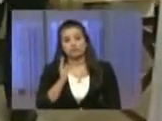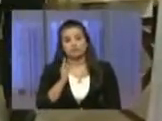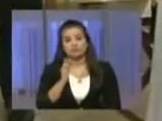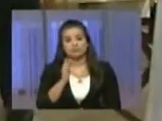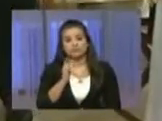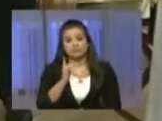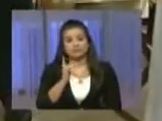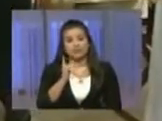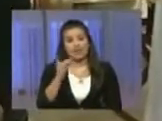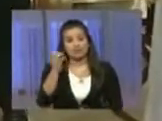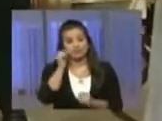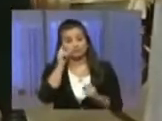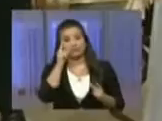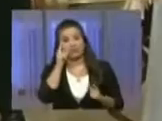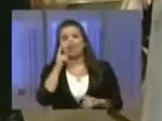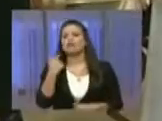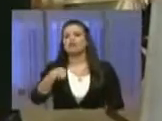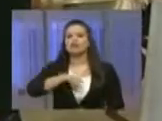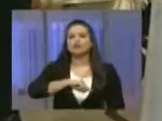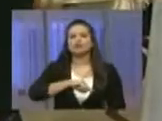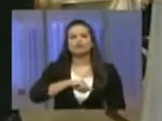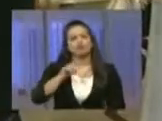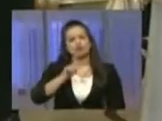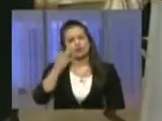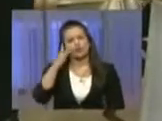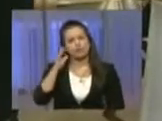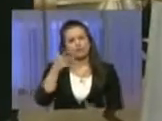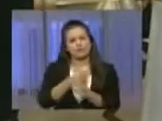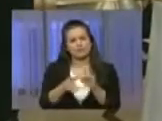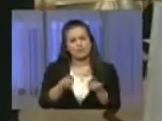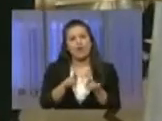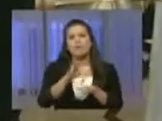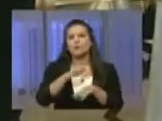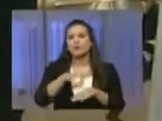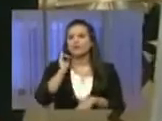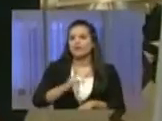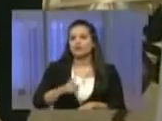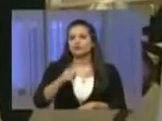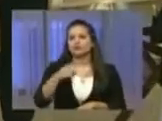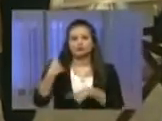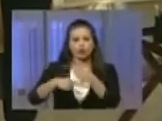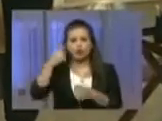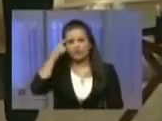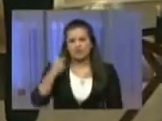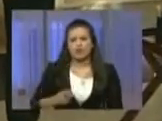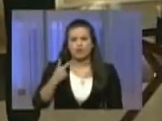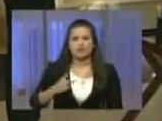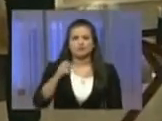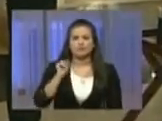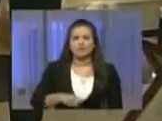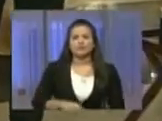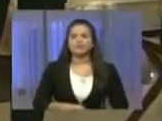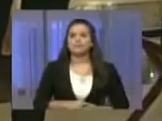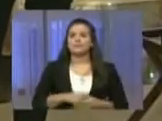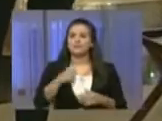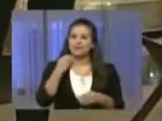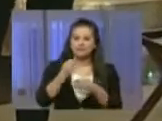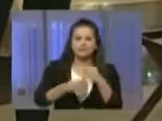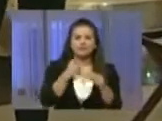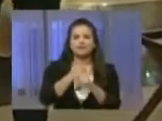nos va a pasar a nosotros no nos ha pasado ni nos va a pasar porque tenemos que valorar todos los días lo que se hace lo que estamos haciendo